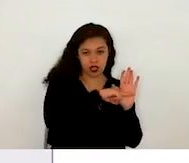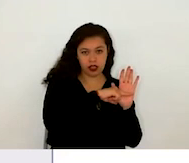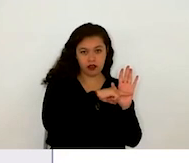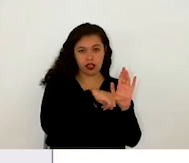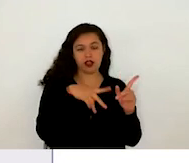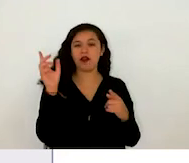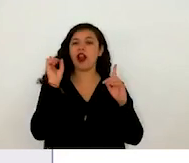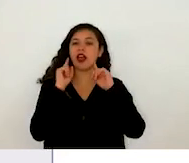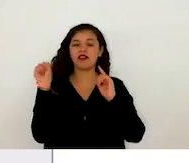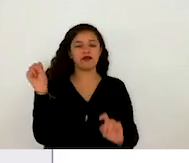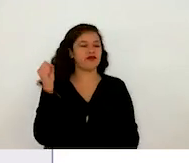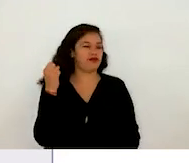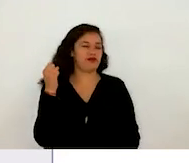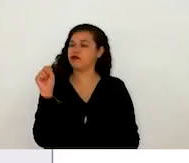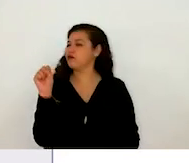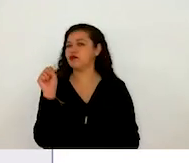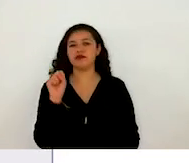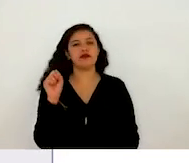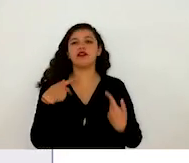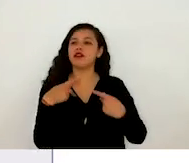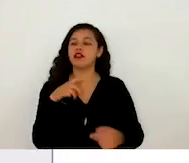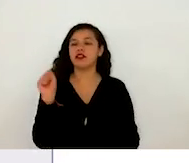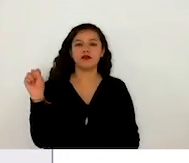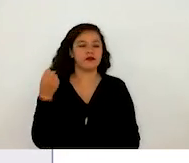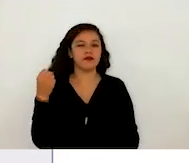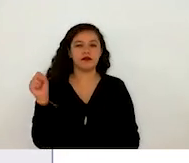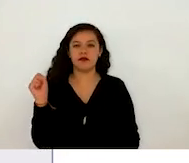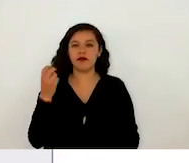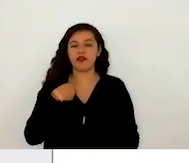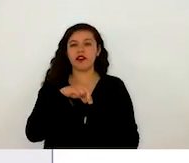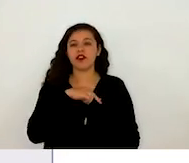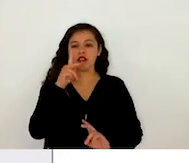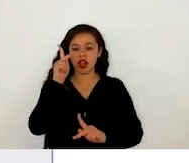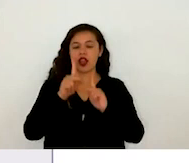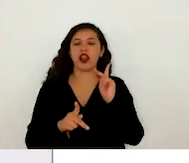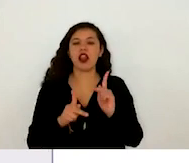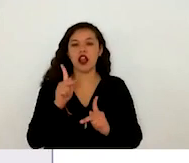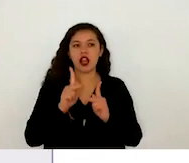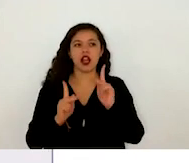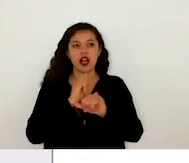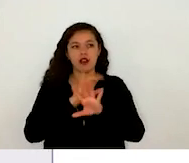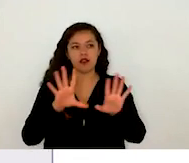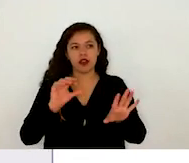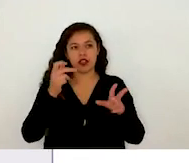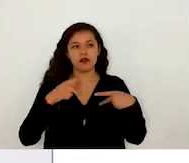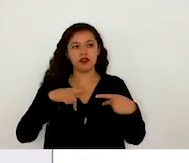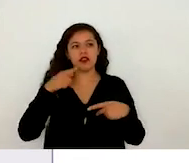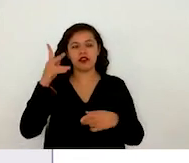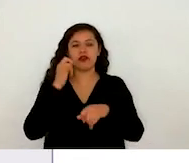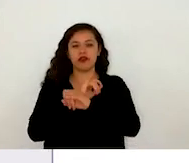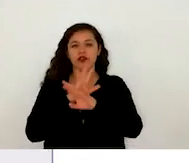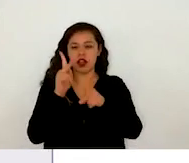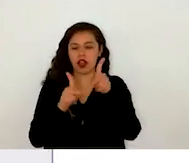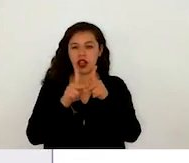en señal de no cuando el otro está hablando cuántas veces nosotros interrumpimos la información del otro no no lo decimos